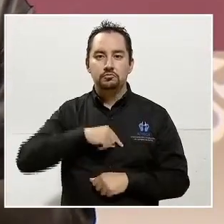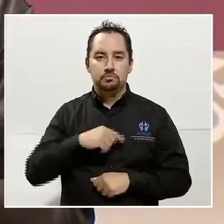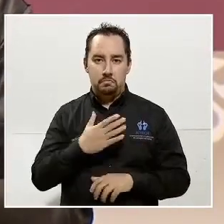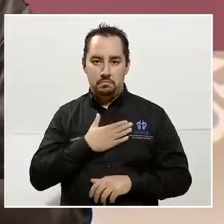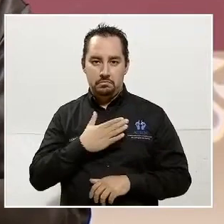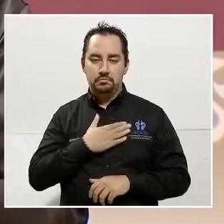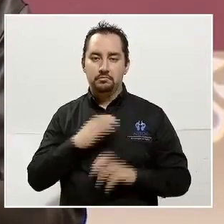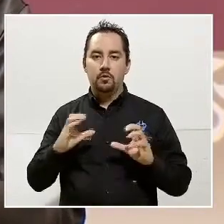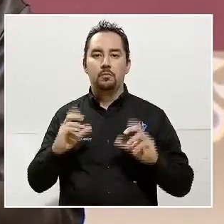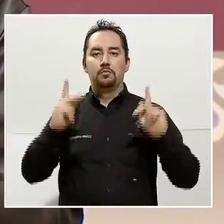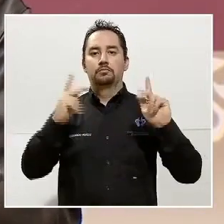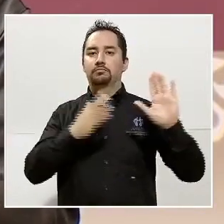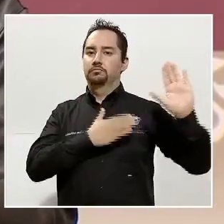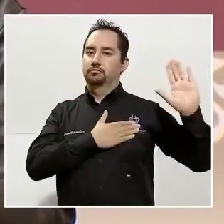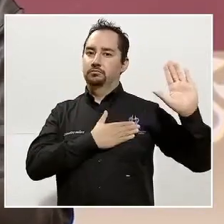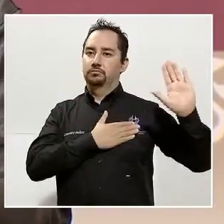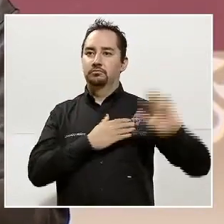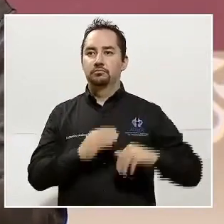compromiso.